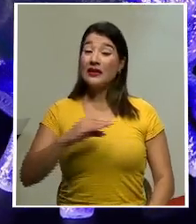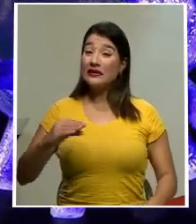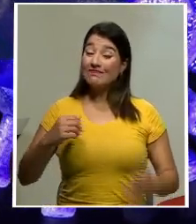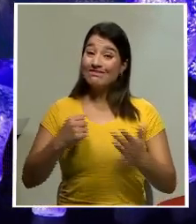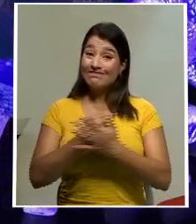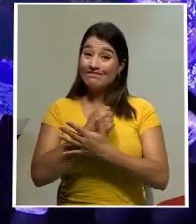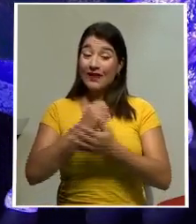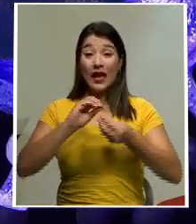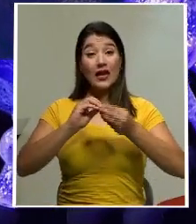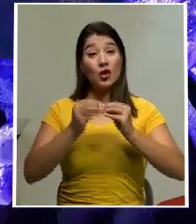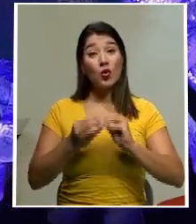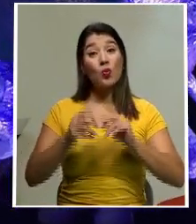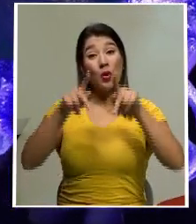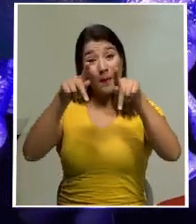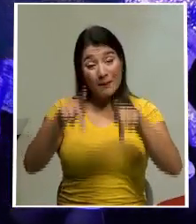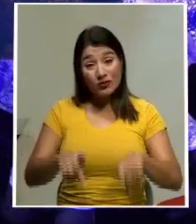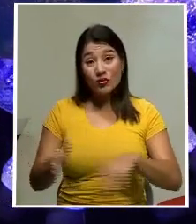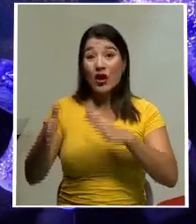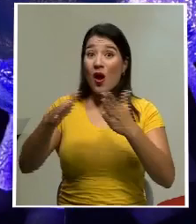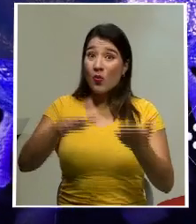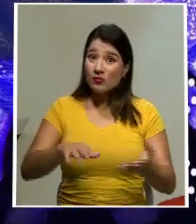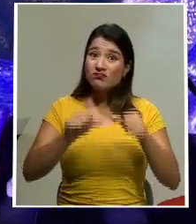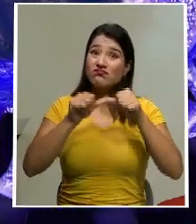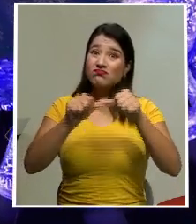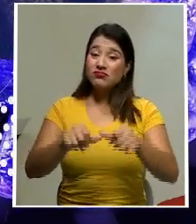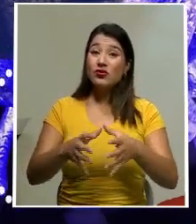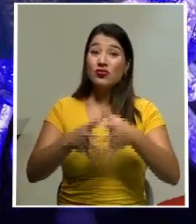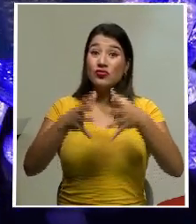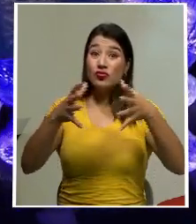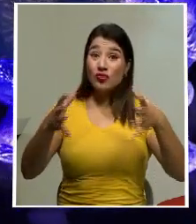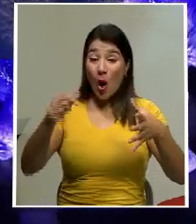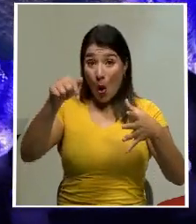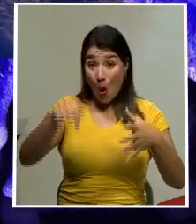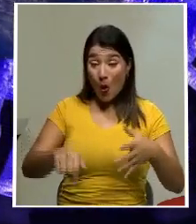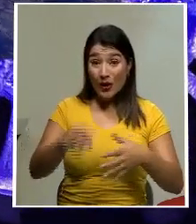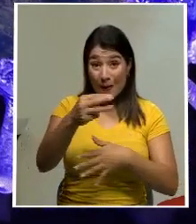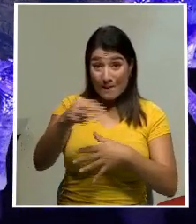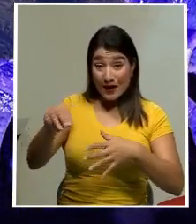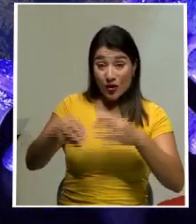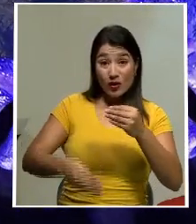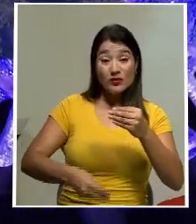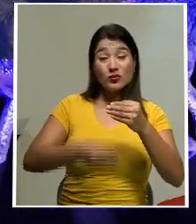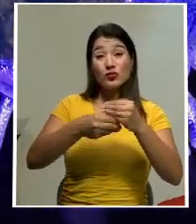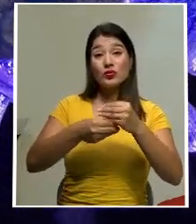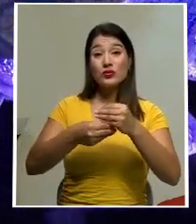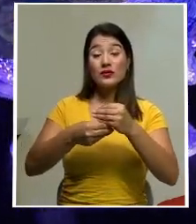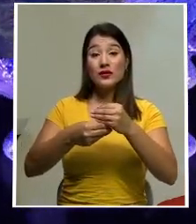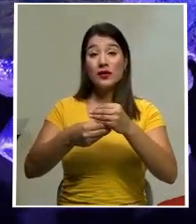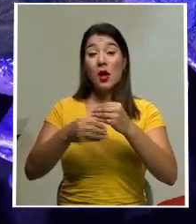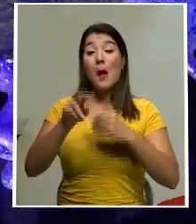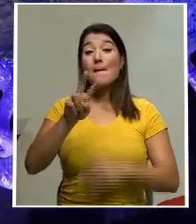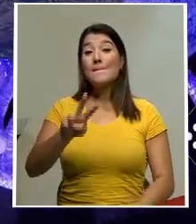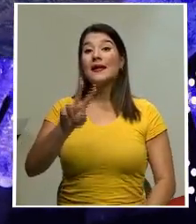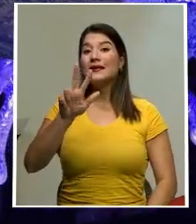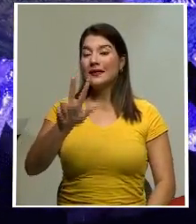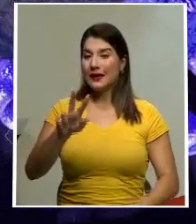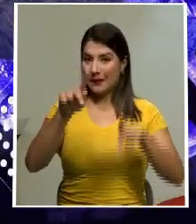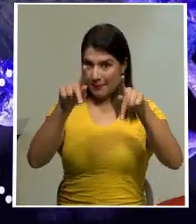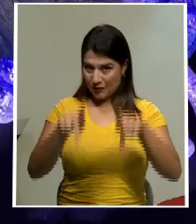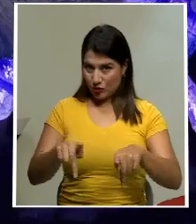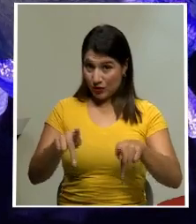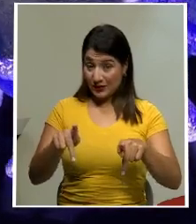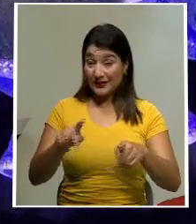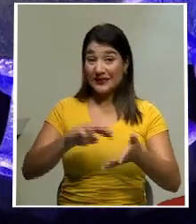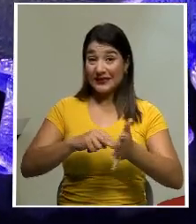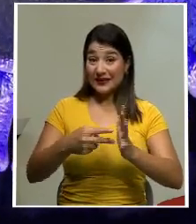Lamentablemente, la cifra de fallecidos sigue en aumento. Para este miércoles, en las últimas 24 horas, se han reportado el deceso de 23 personas para un